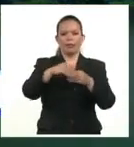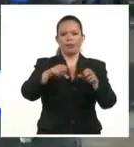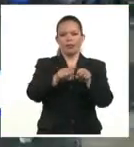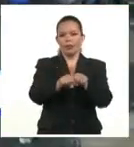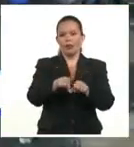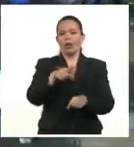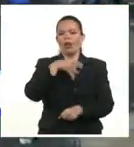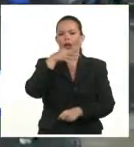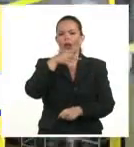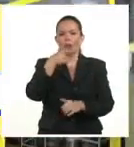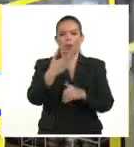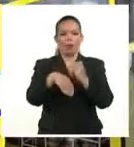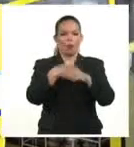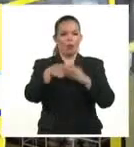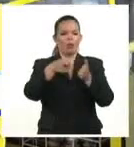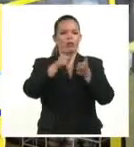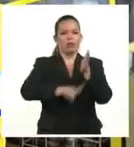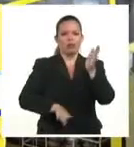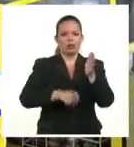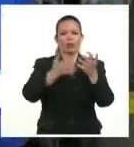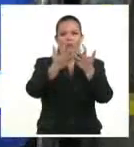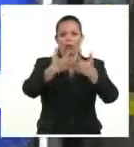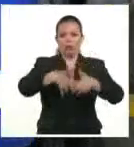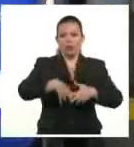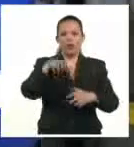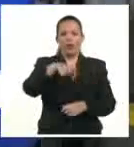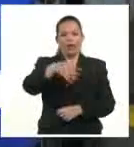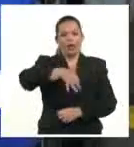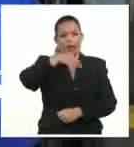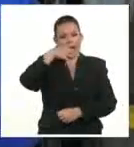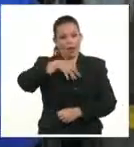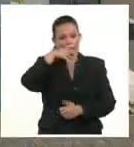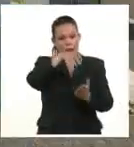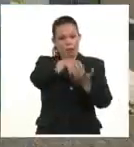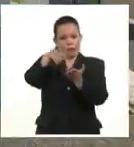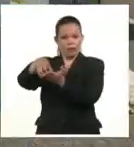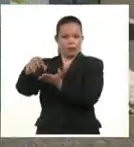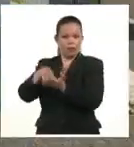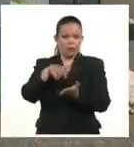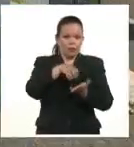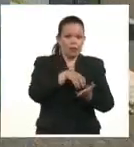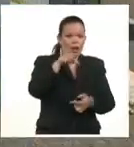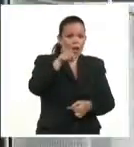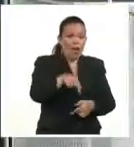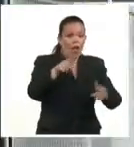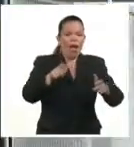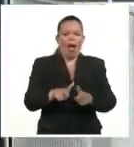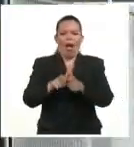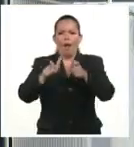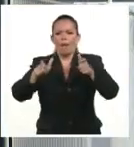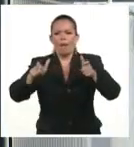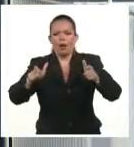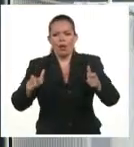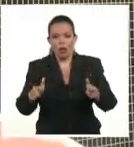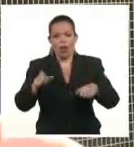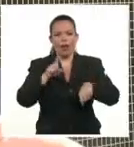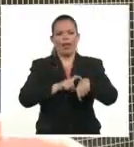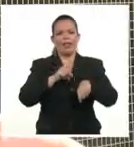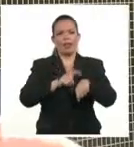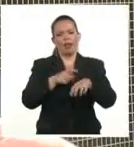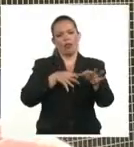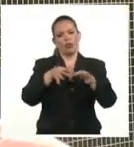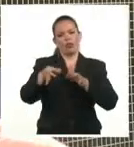actual déficit de capacidades de generación en centrales térmicas, la modalidad amplió sus tiempos en línea.